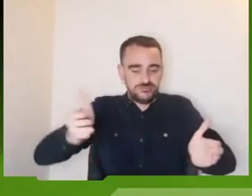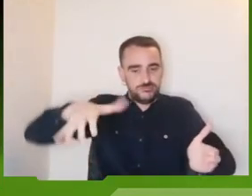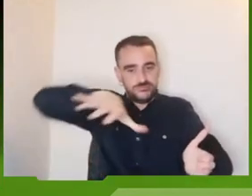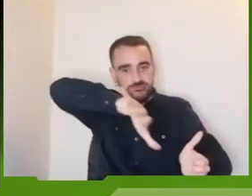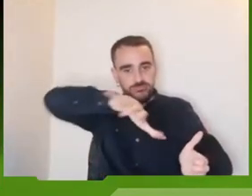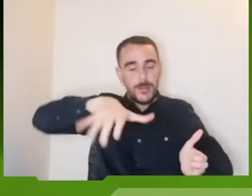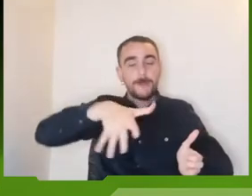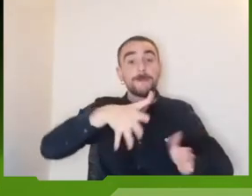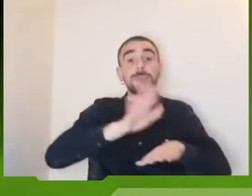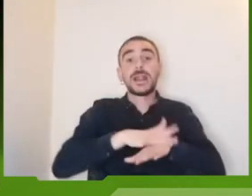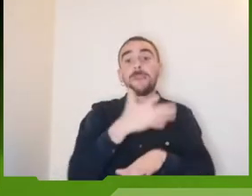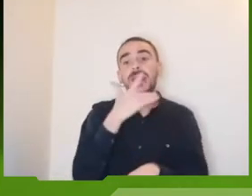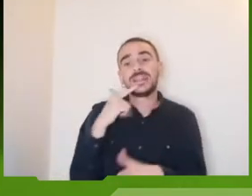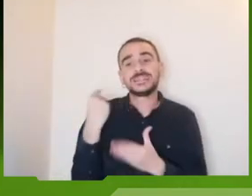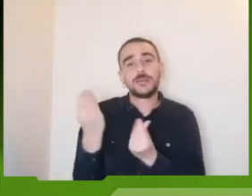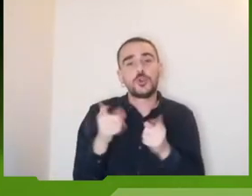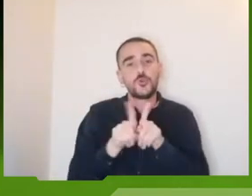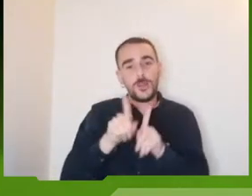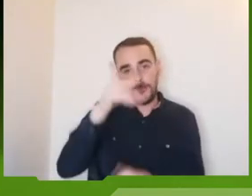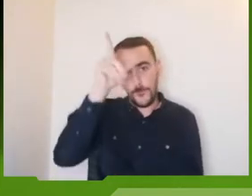los ingredientes de principio.